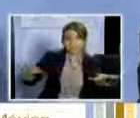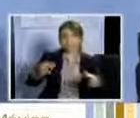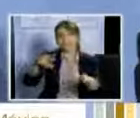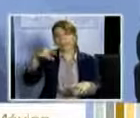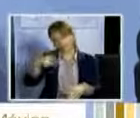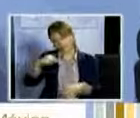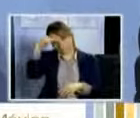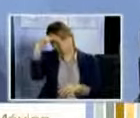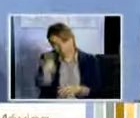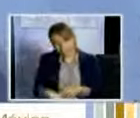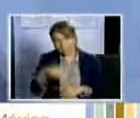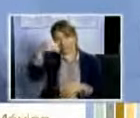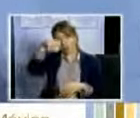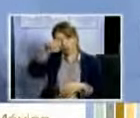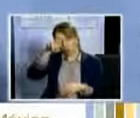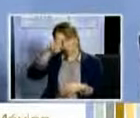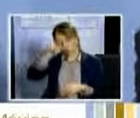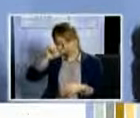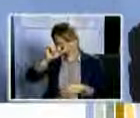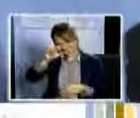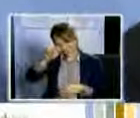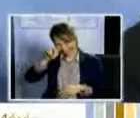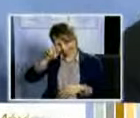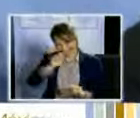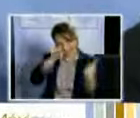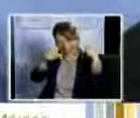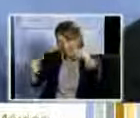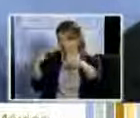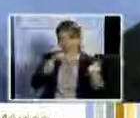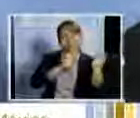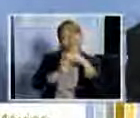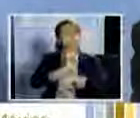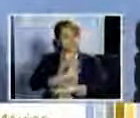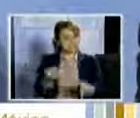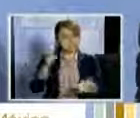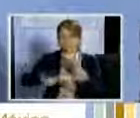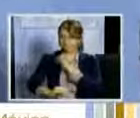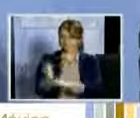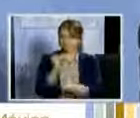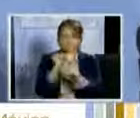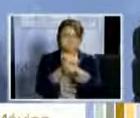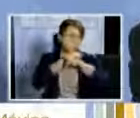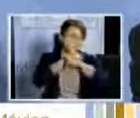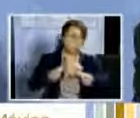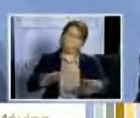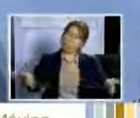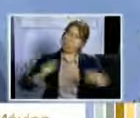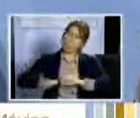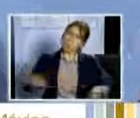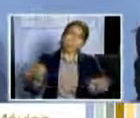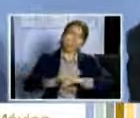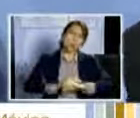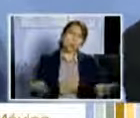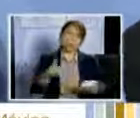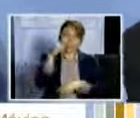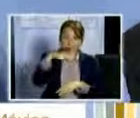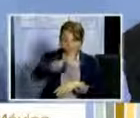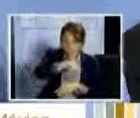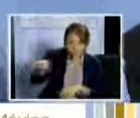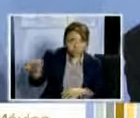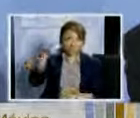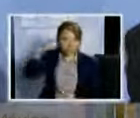la Cancillería, ya está circulando en redes sociales, y que va a llegar a todos y cada uno de ustedes, porque la experiencia en nuestra